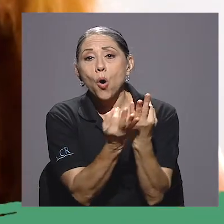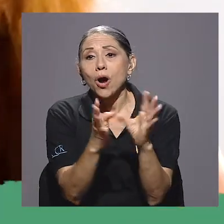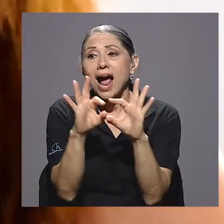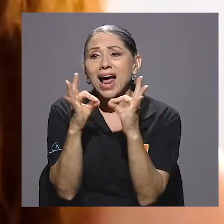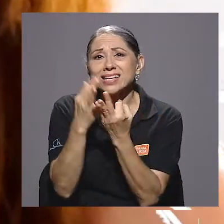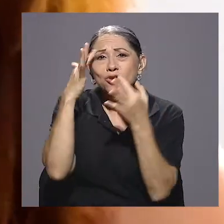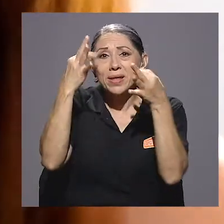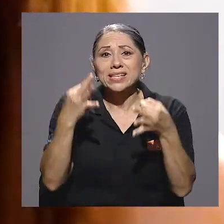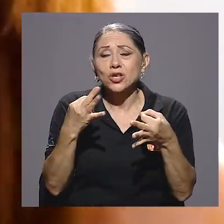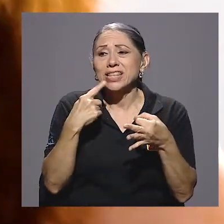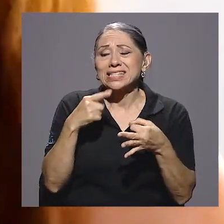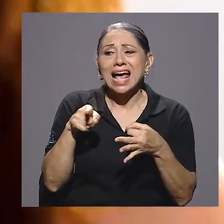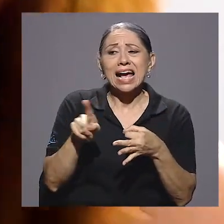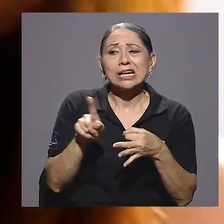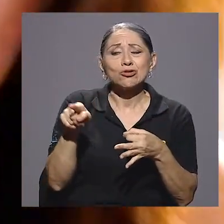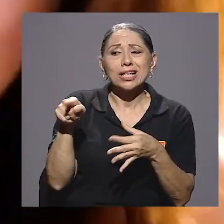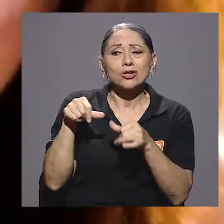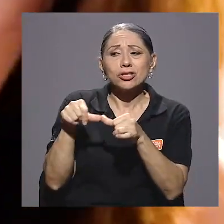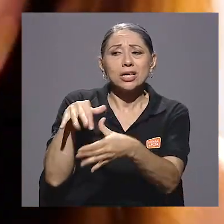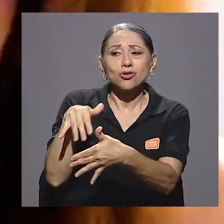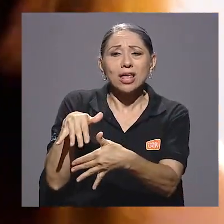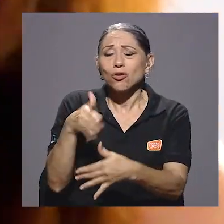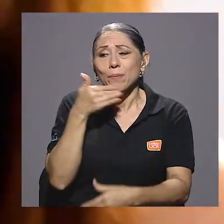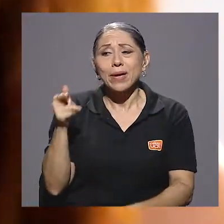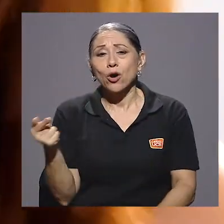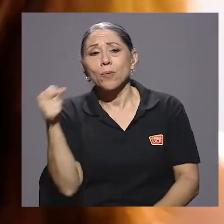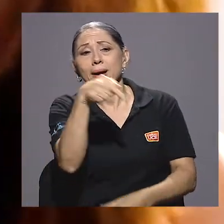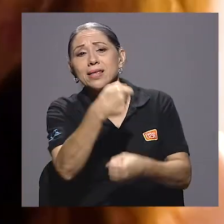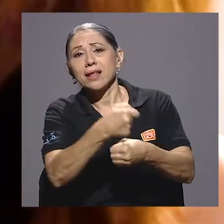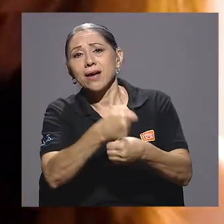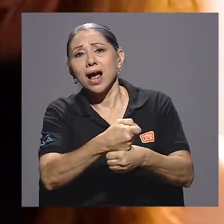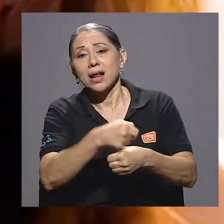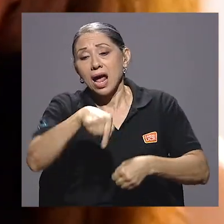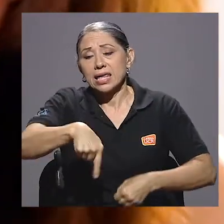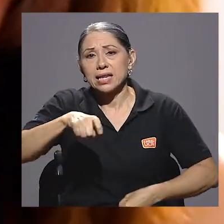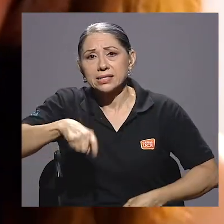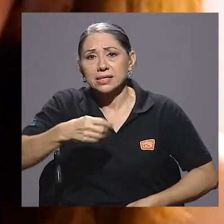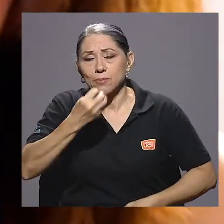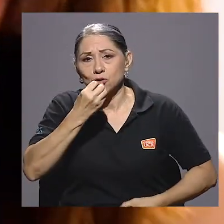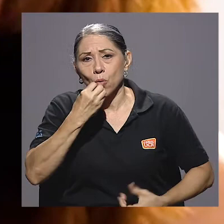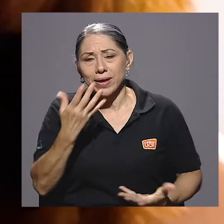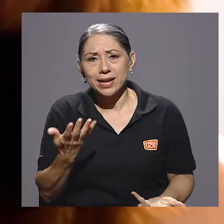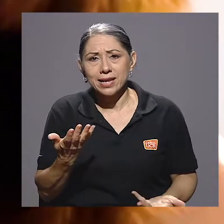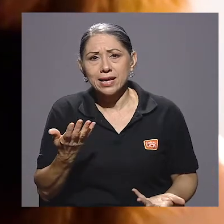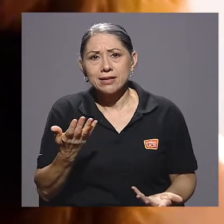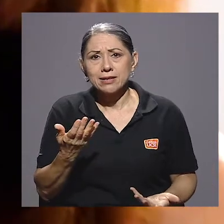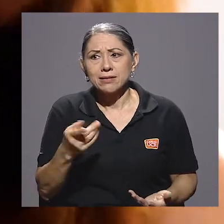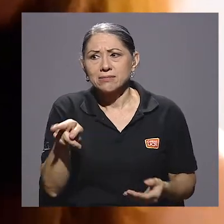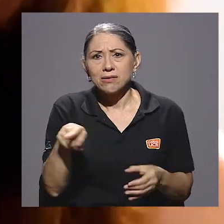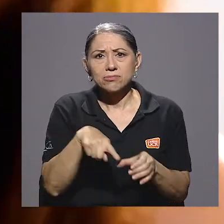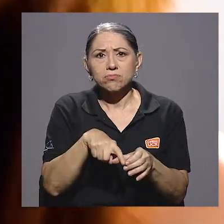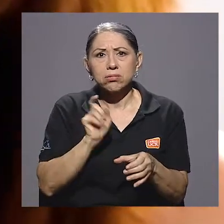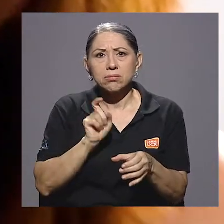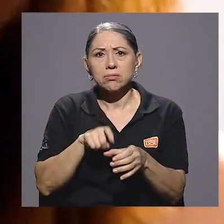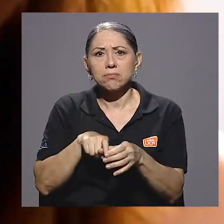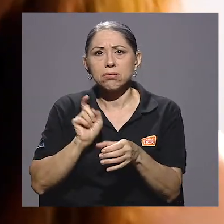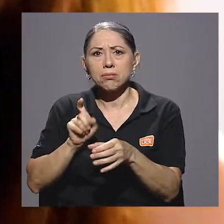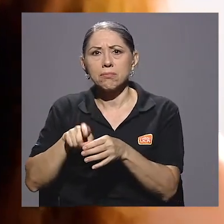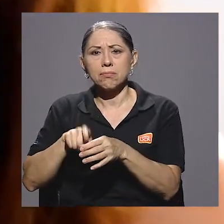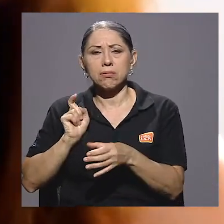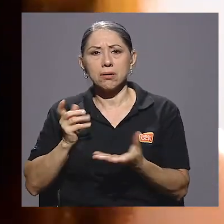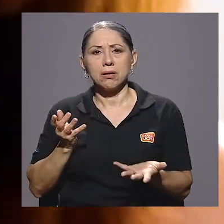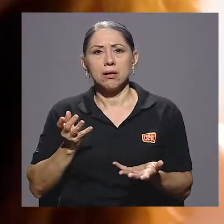la decisión de decir, bueno, no, mejor vaya a trabajar porque aquí necesitamos comer. Si eso empieza a